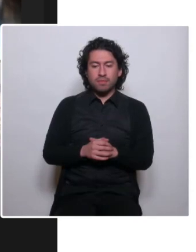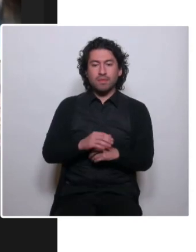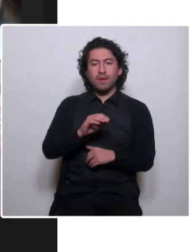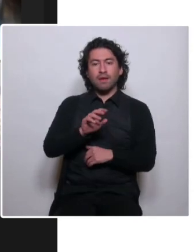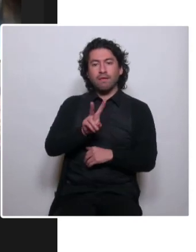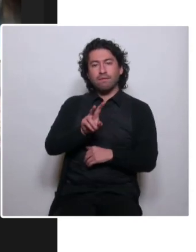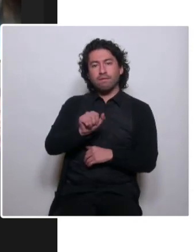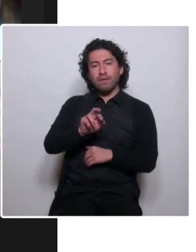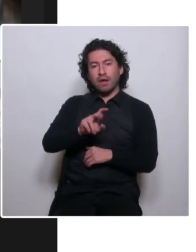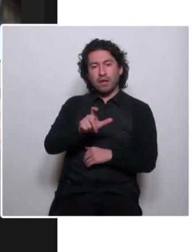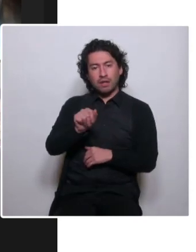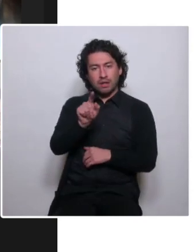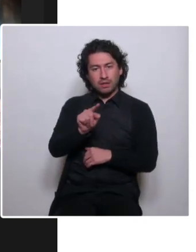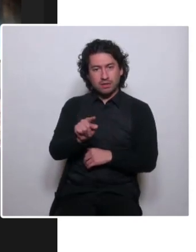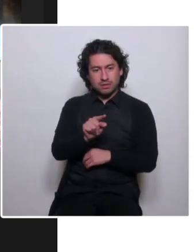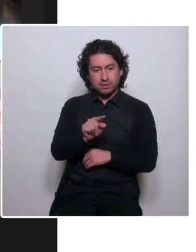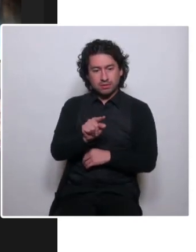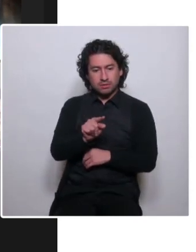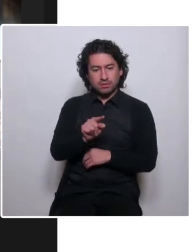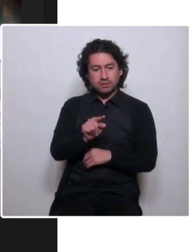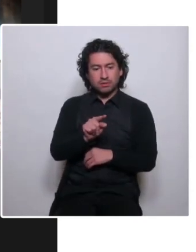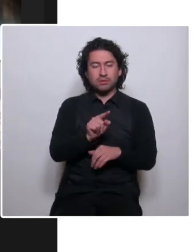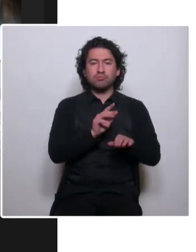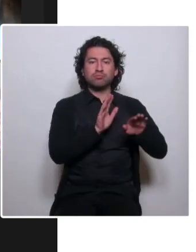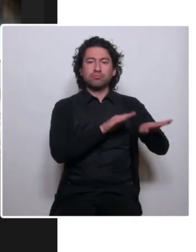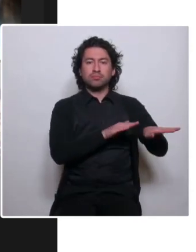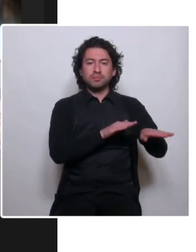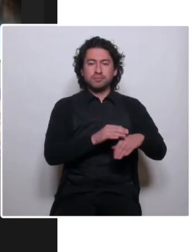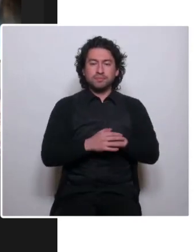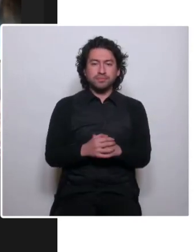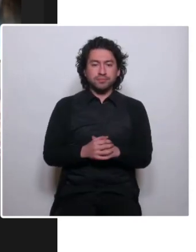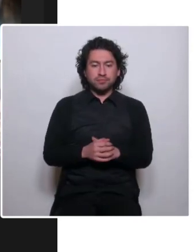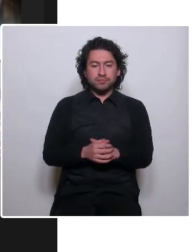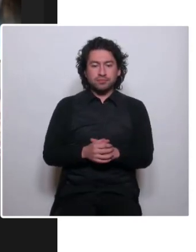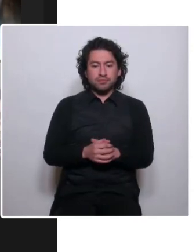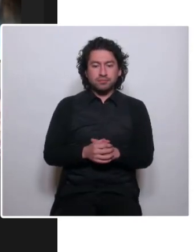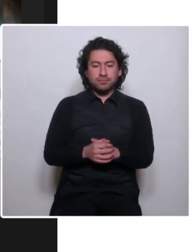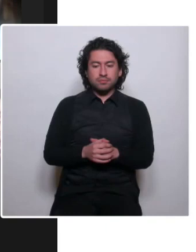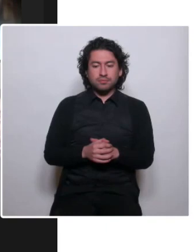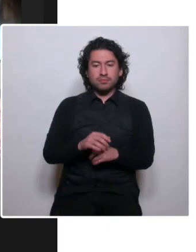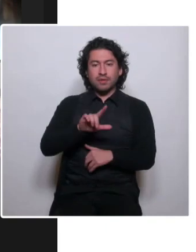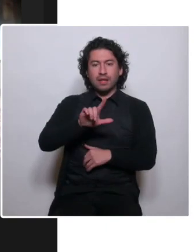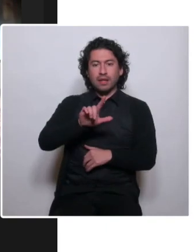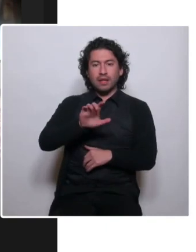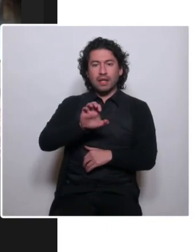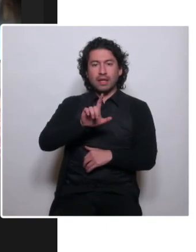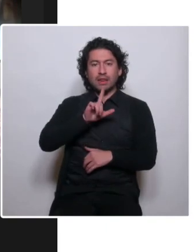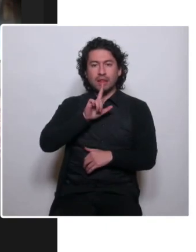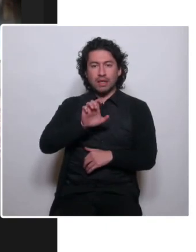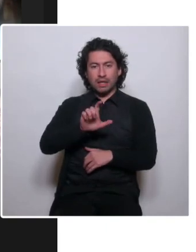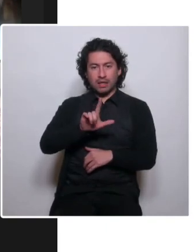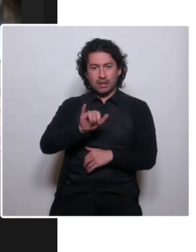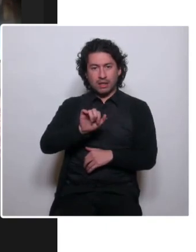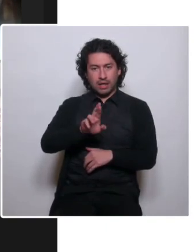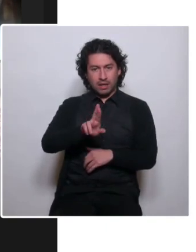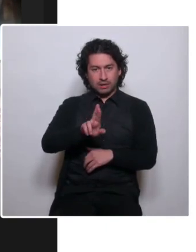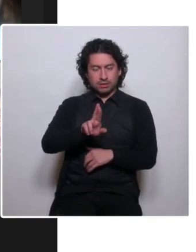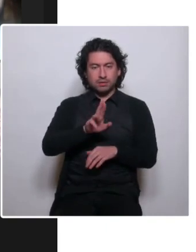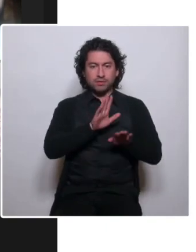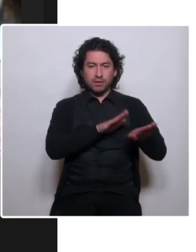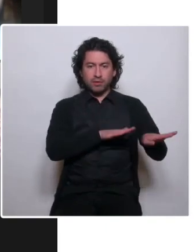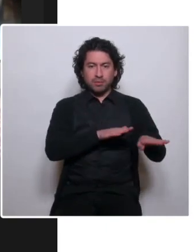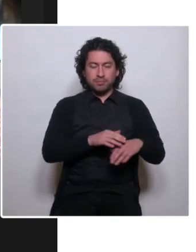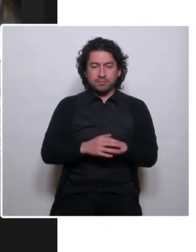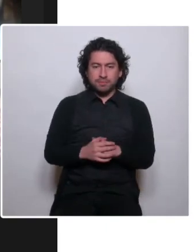Vargas. Apruebo, señor secretario. Señora Margarita Letelier. A favor,